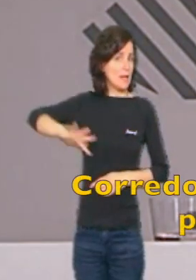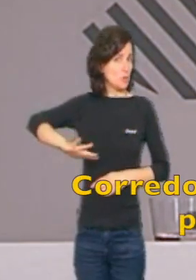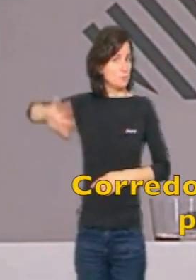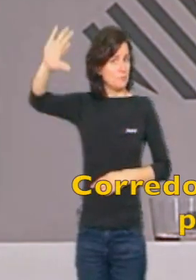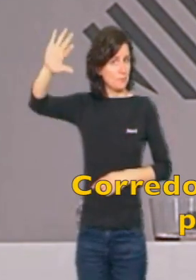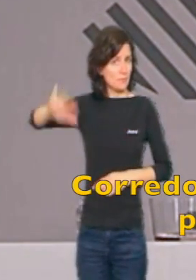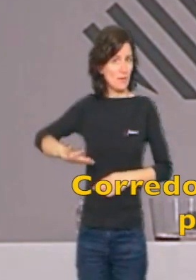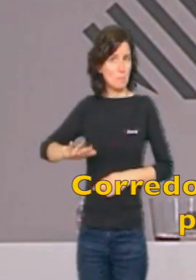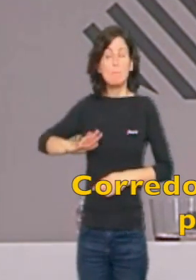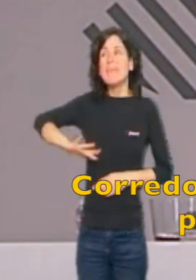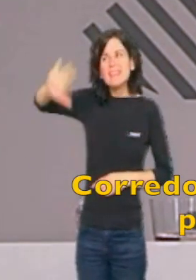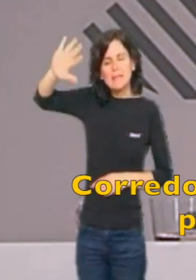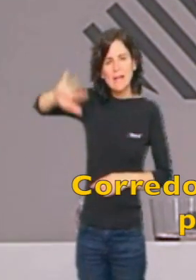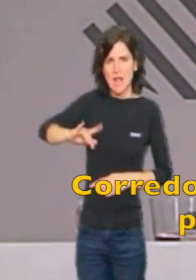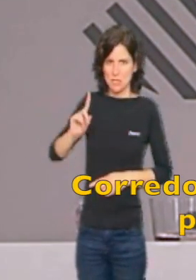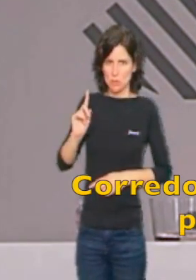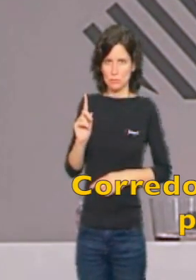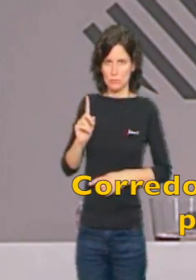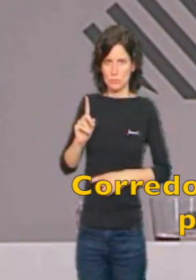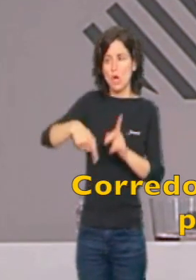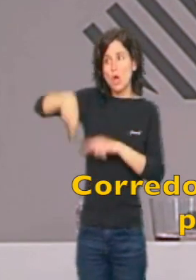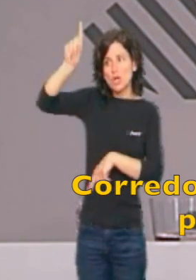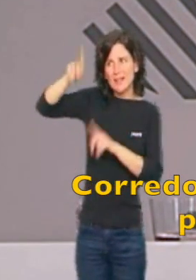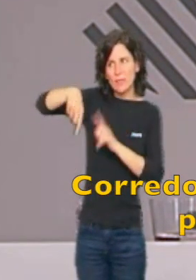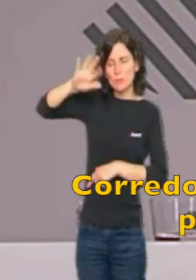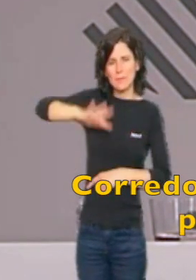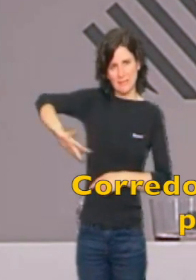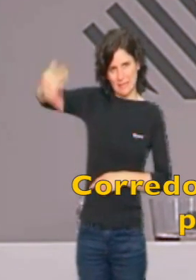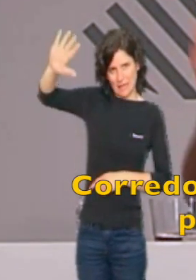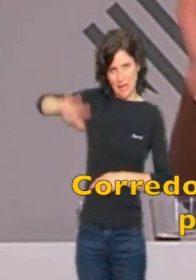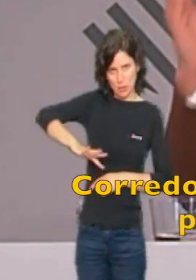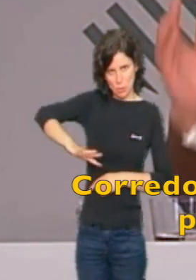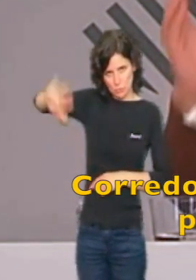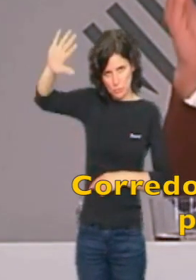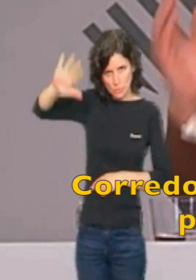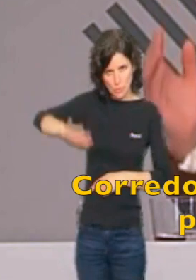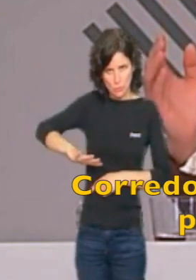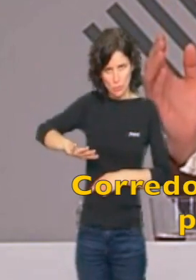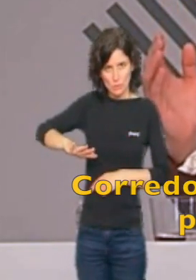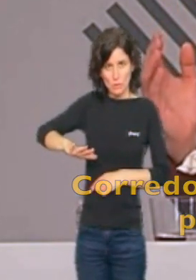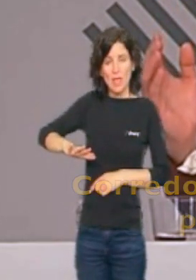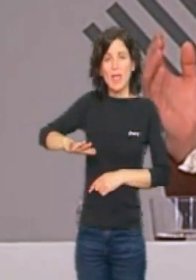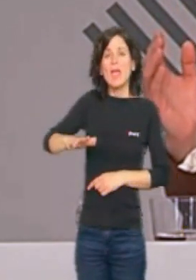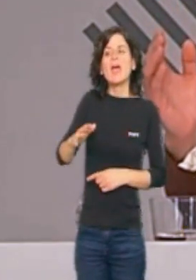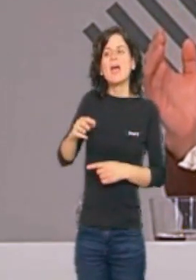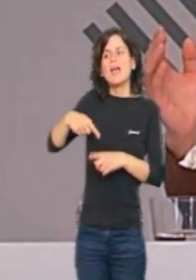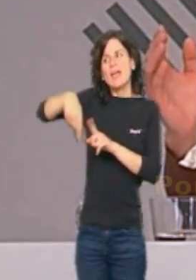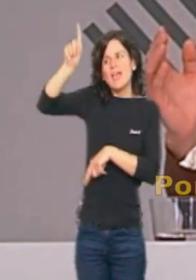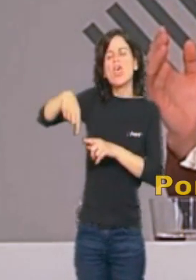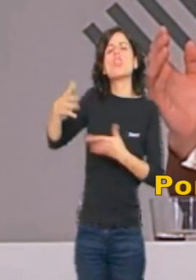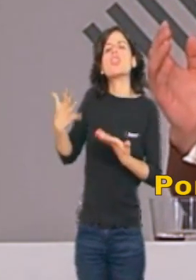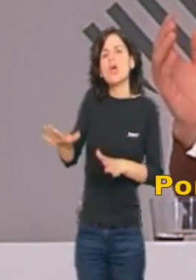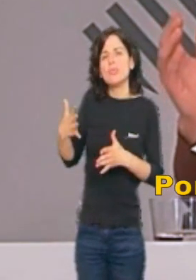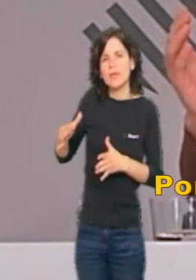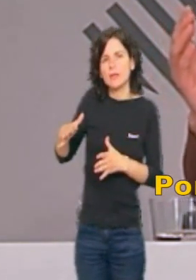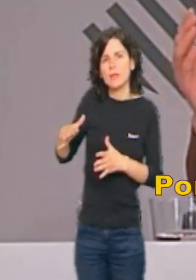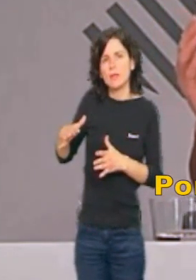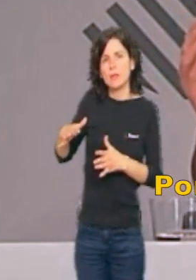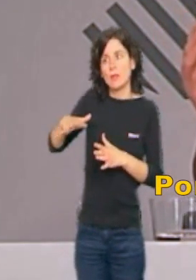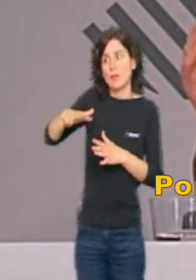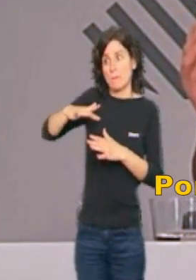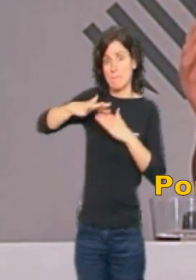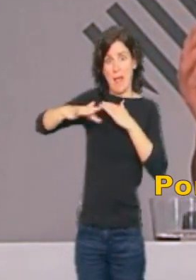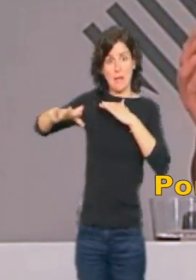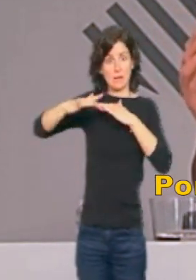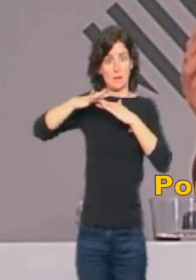corredor mediterráneo mal que pasa perdón pero en esta el mediterráneo pero no